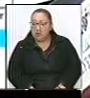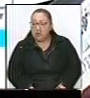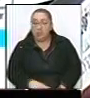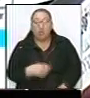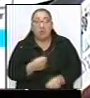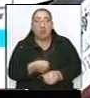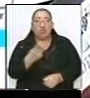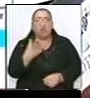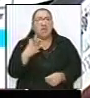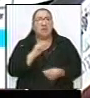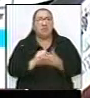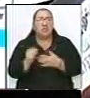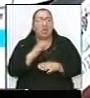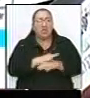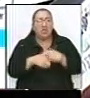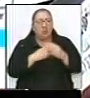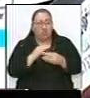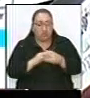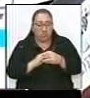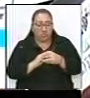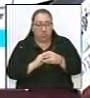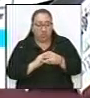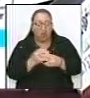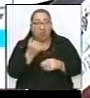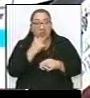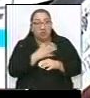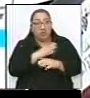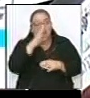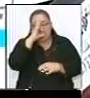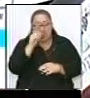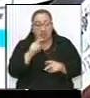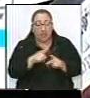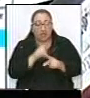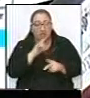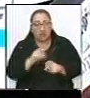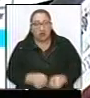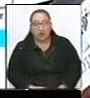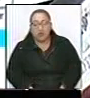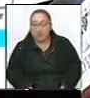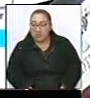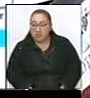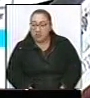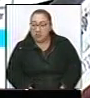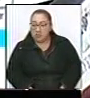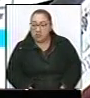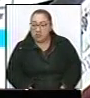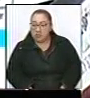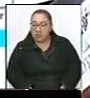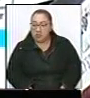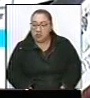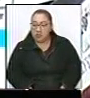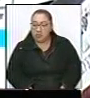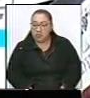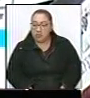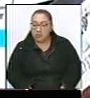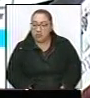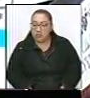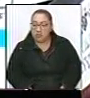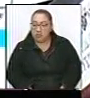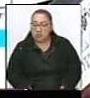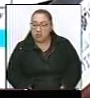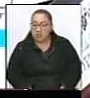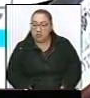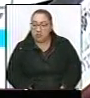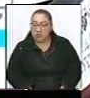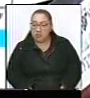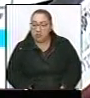durante 2 o 3 meses en todo el mundo, como ha pasado acá en la embajada de Estados Unidos en Lima. Entonces, esto suele pasar. Entonces, suele